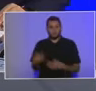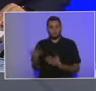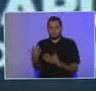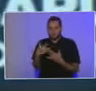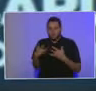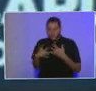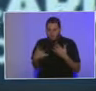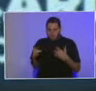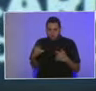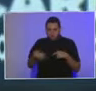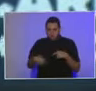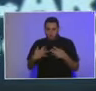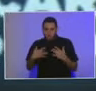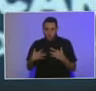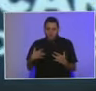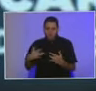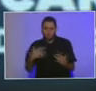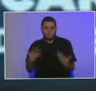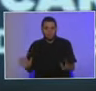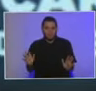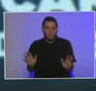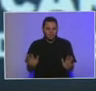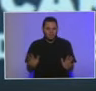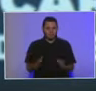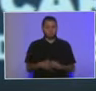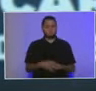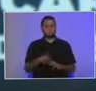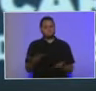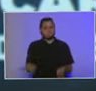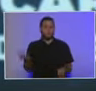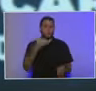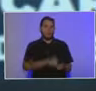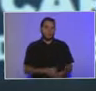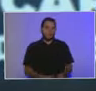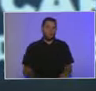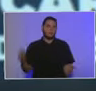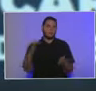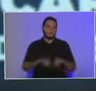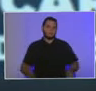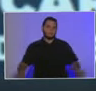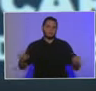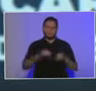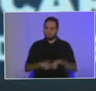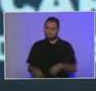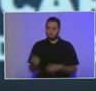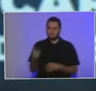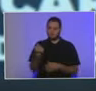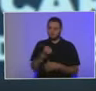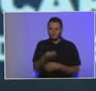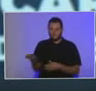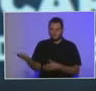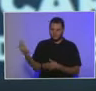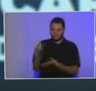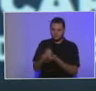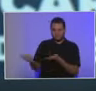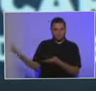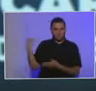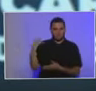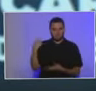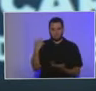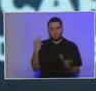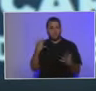sobre todo, y pasando una carita, es que volvemos a lo mismo. Hace un par de semanas destacamos la falta de comunicación. Decía